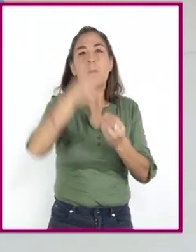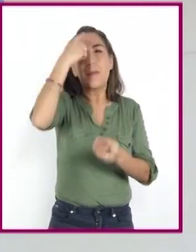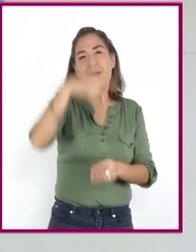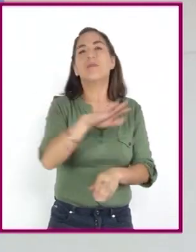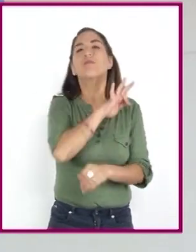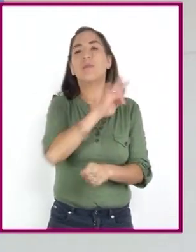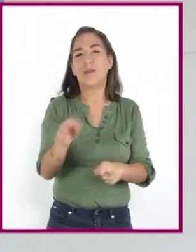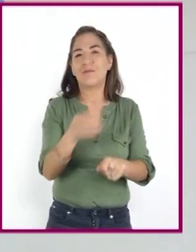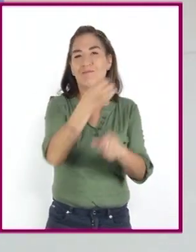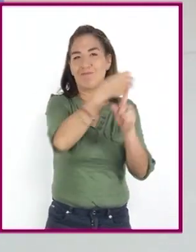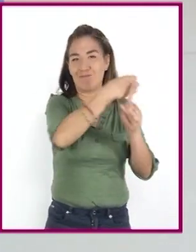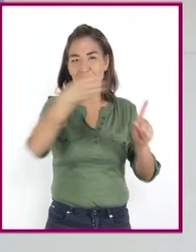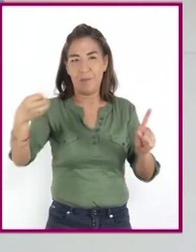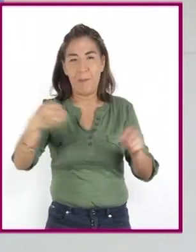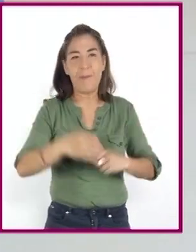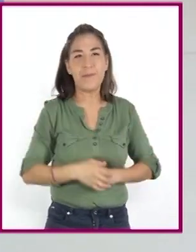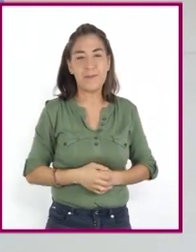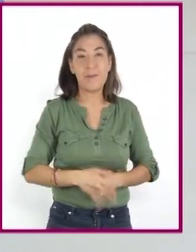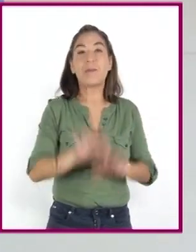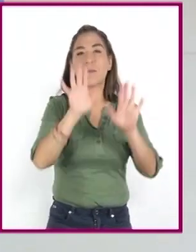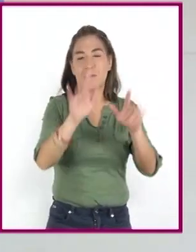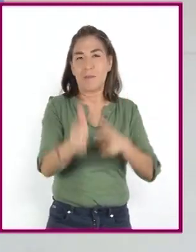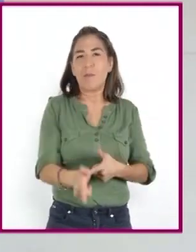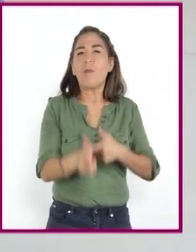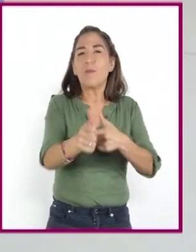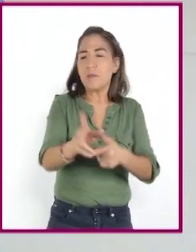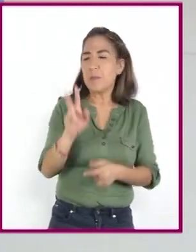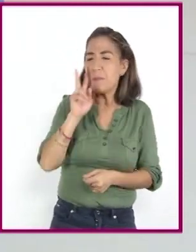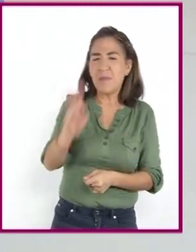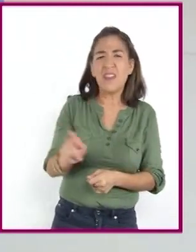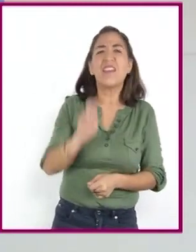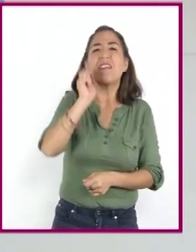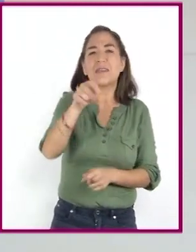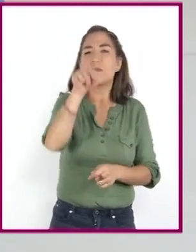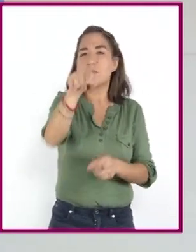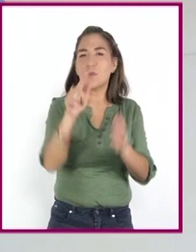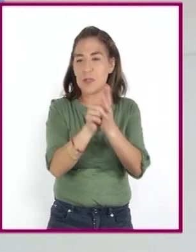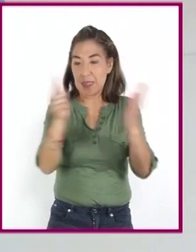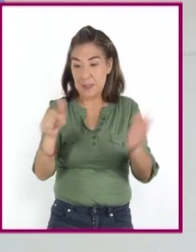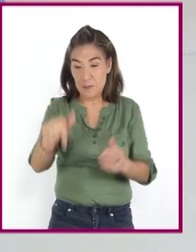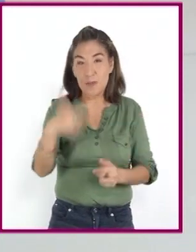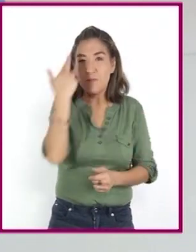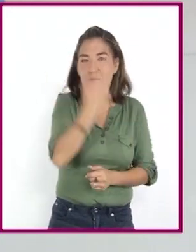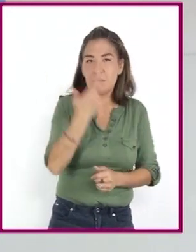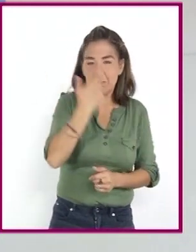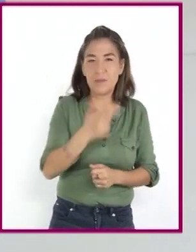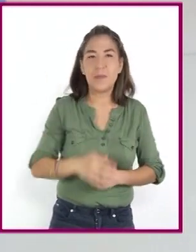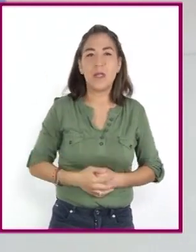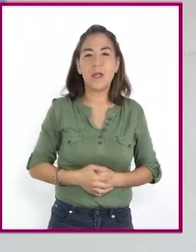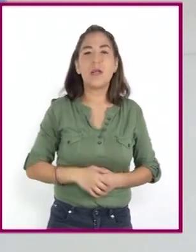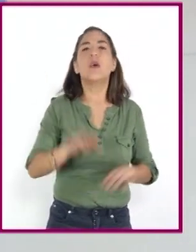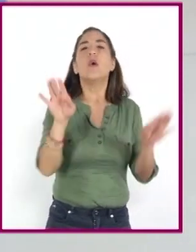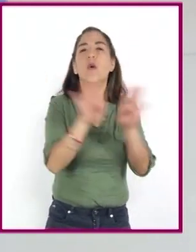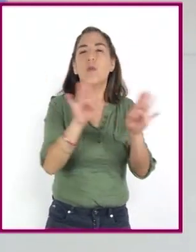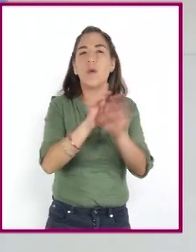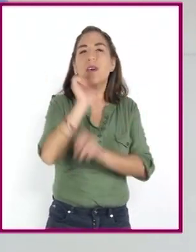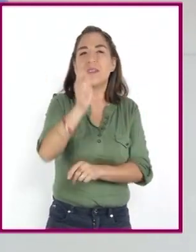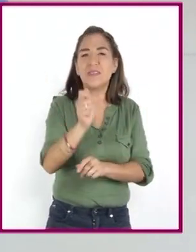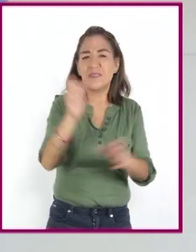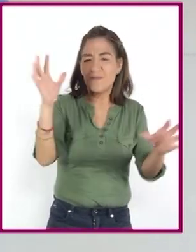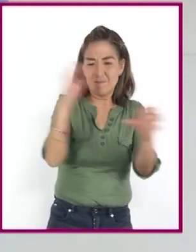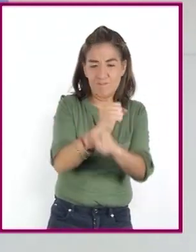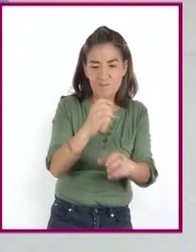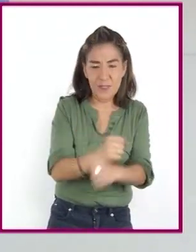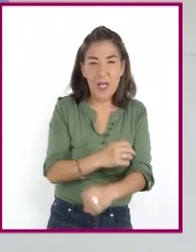construirla. A continuación, veamos qué dice su libro de texto con respecto a las expresiones